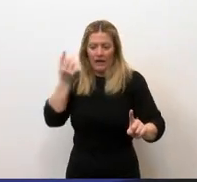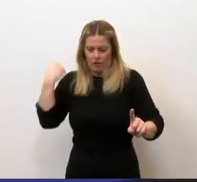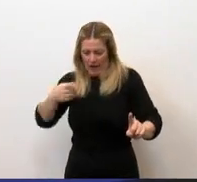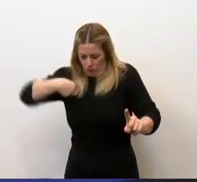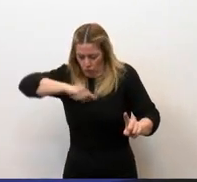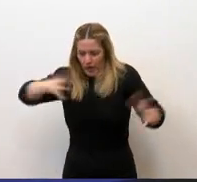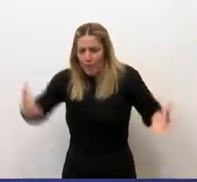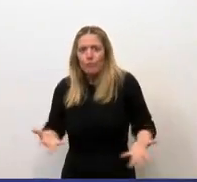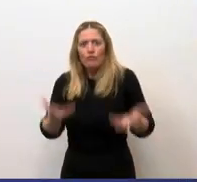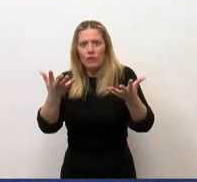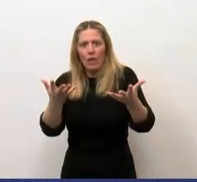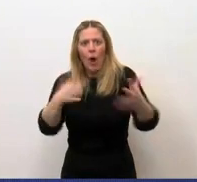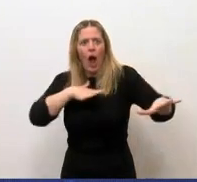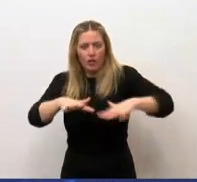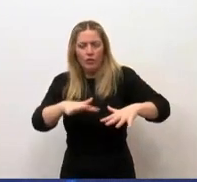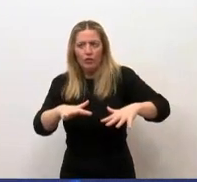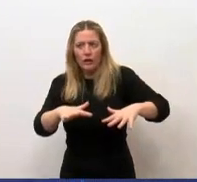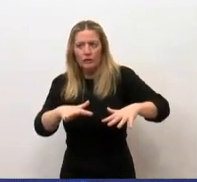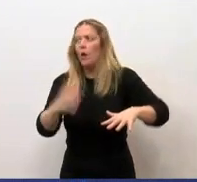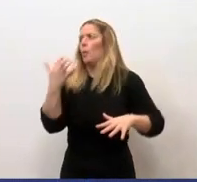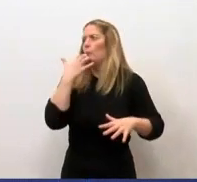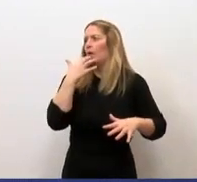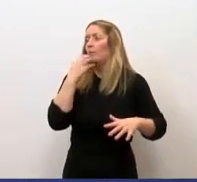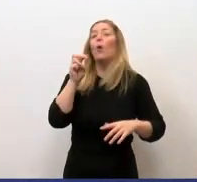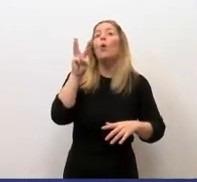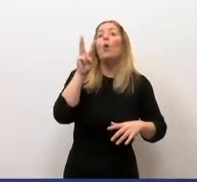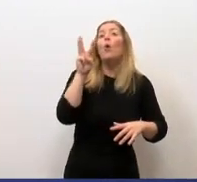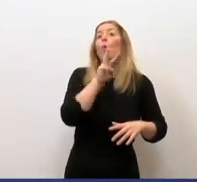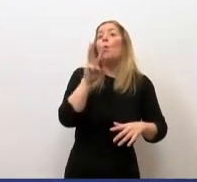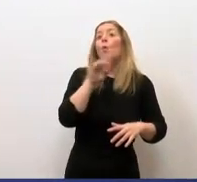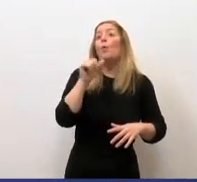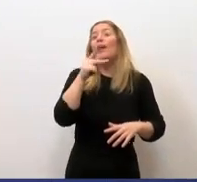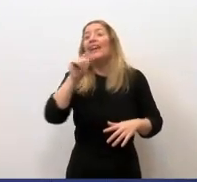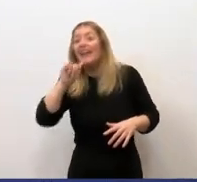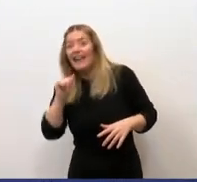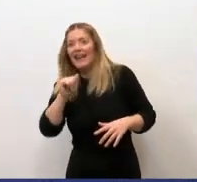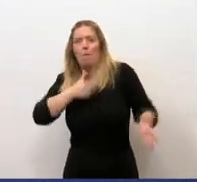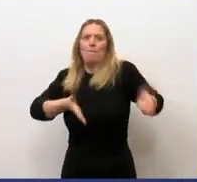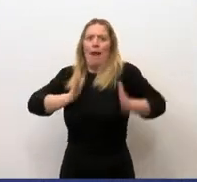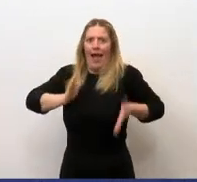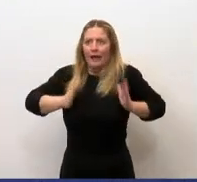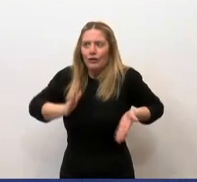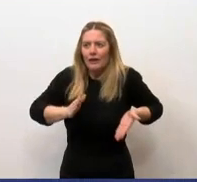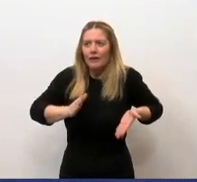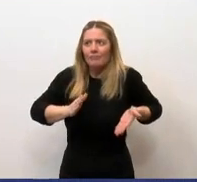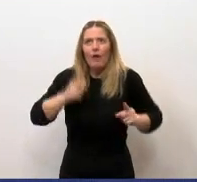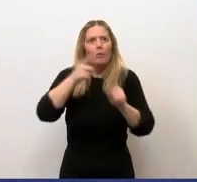impulsado acciones como son wikimaratones para poder tener todos los datos al